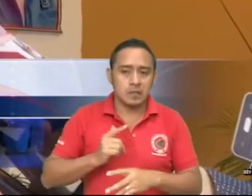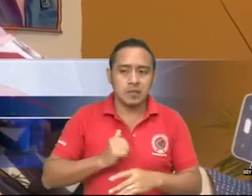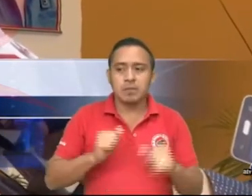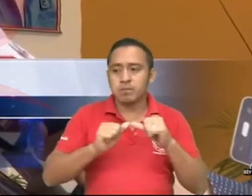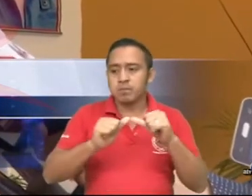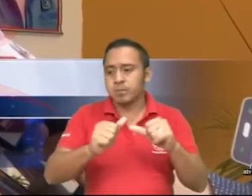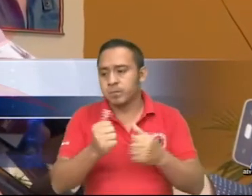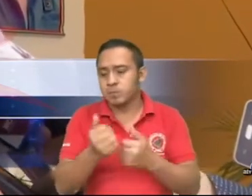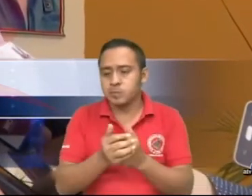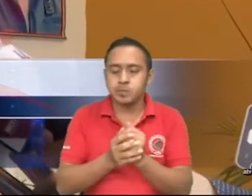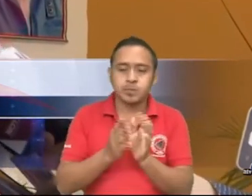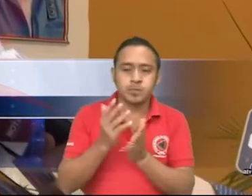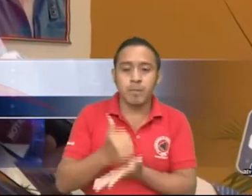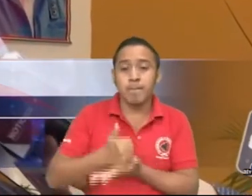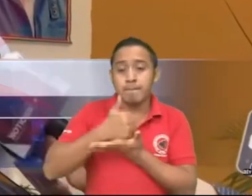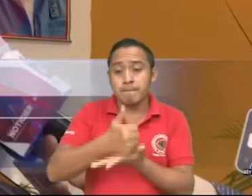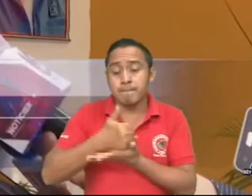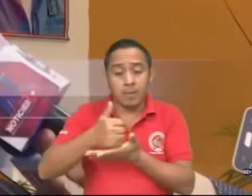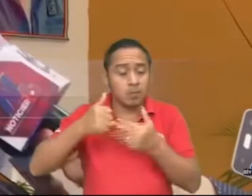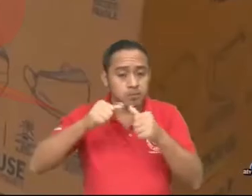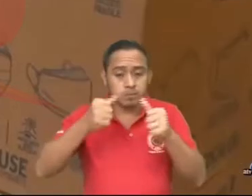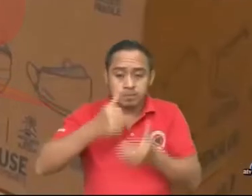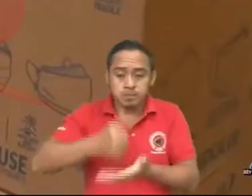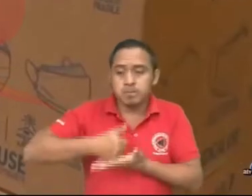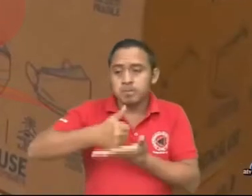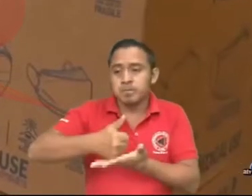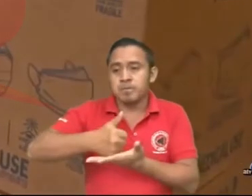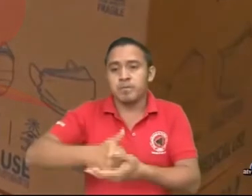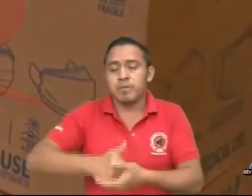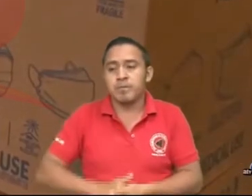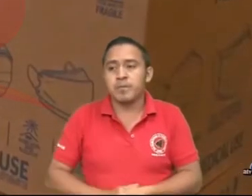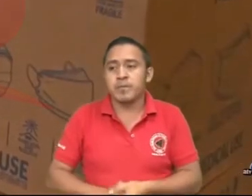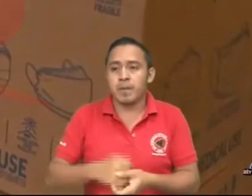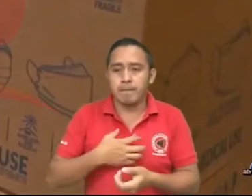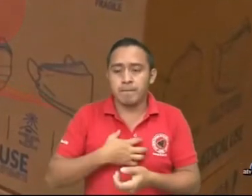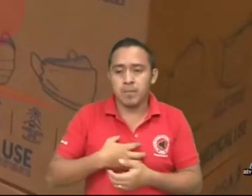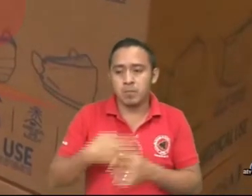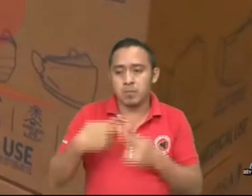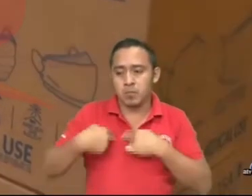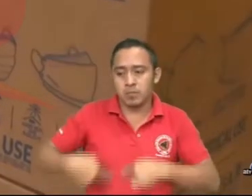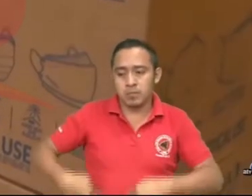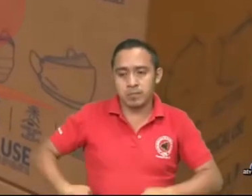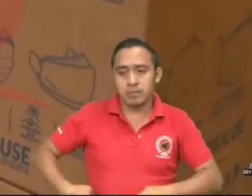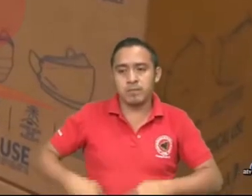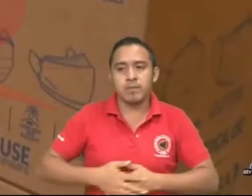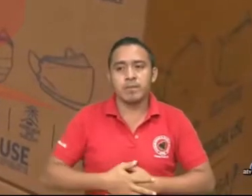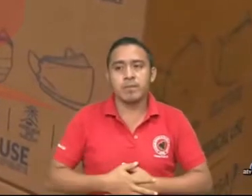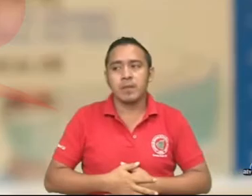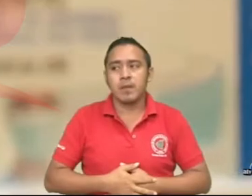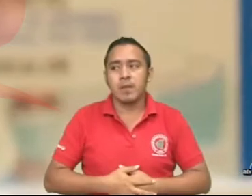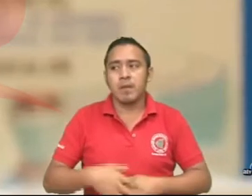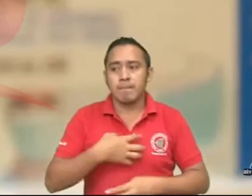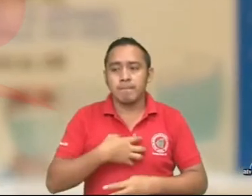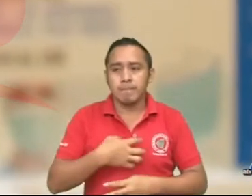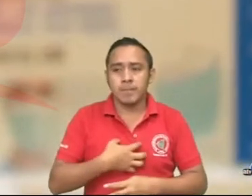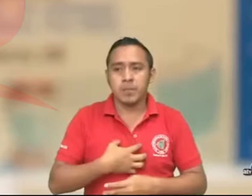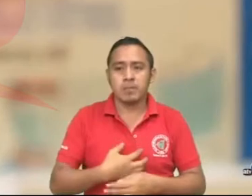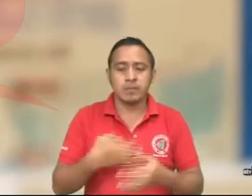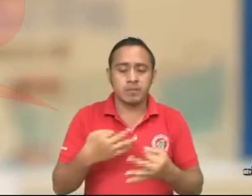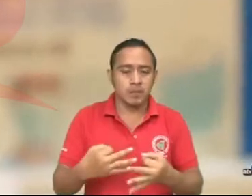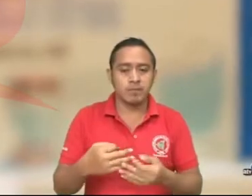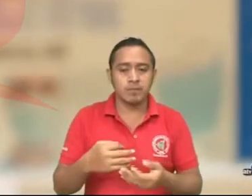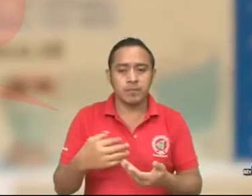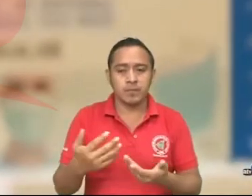un espíritu de solidaridad y de humanismo. No miramos las